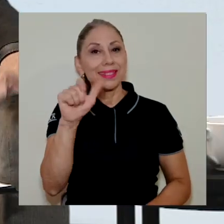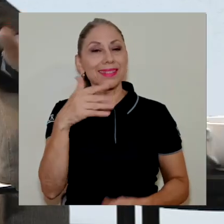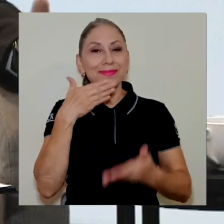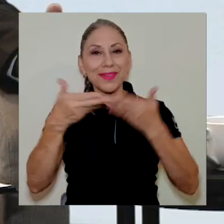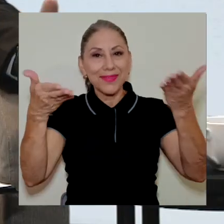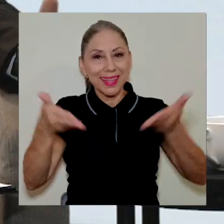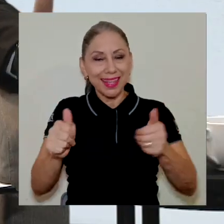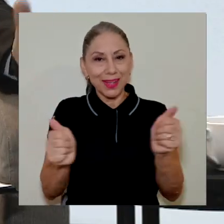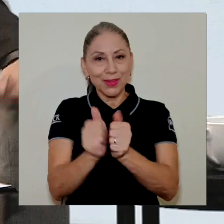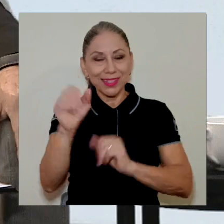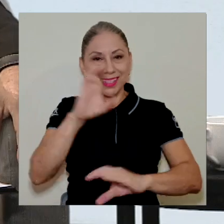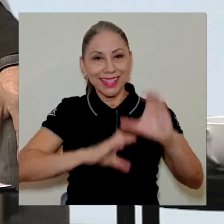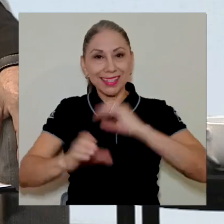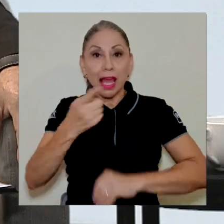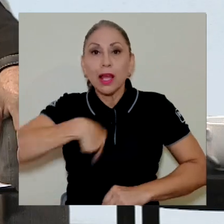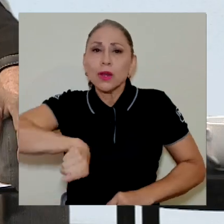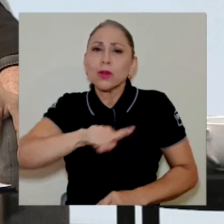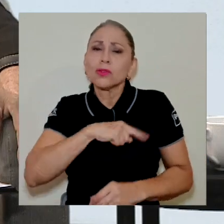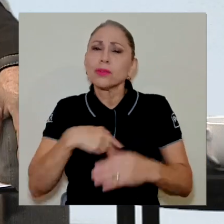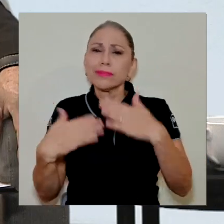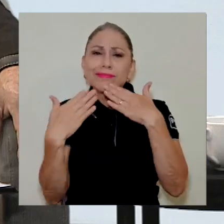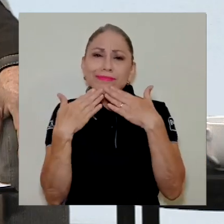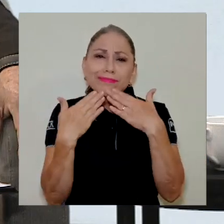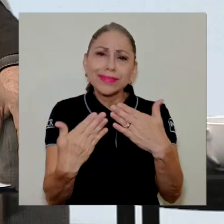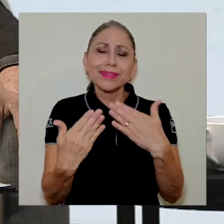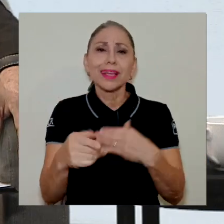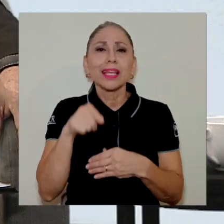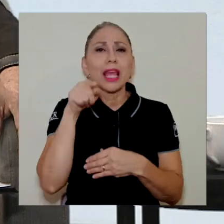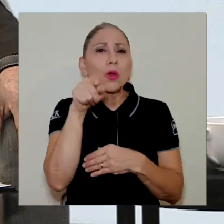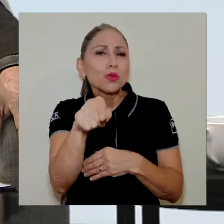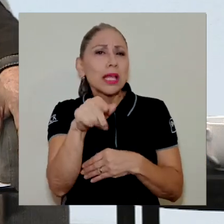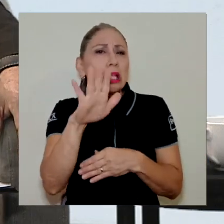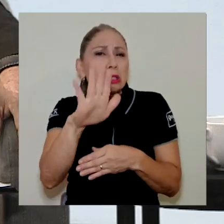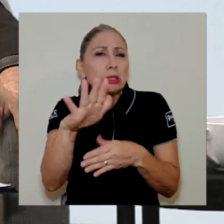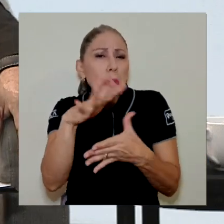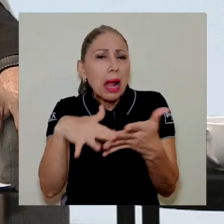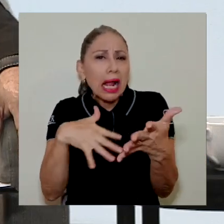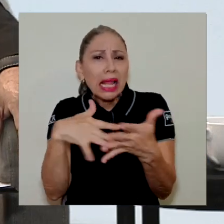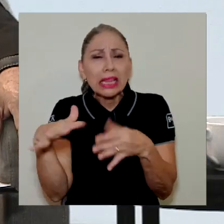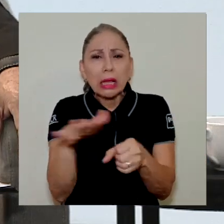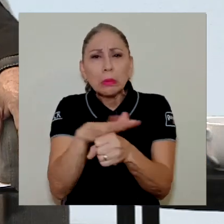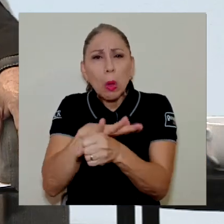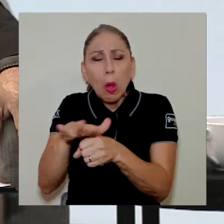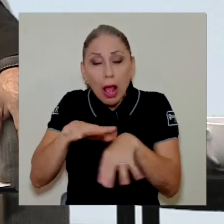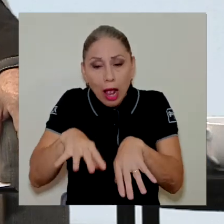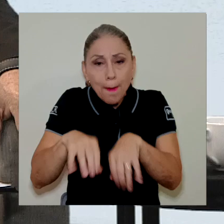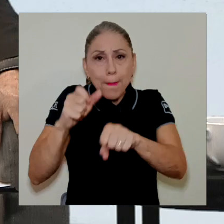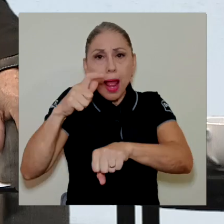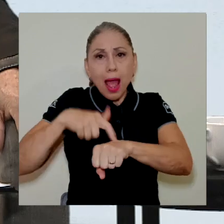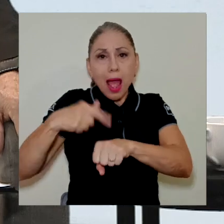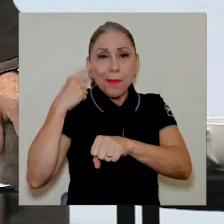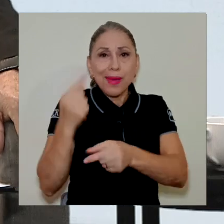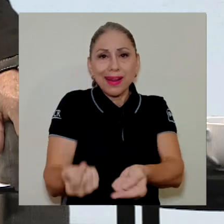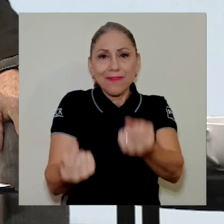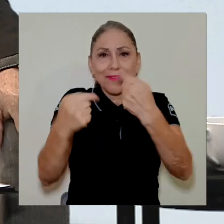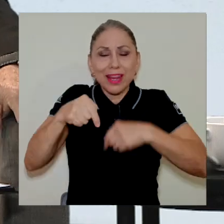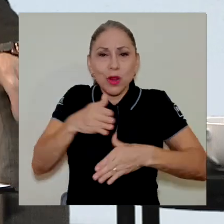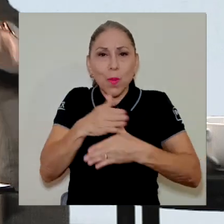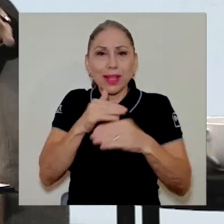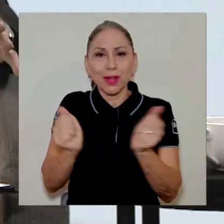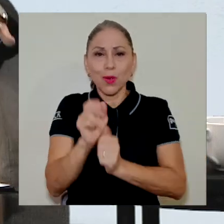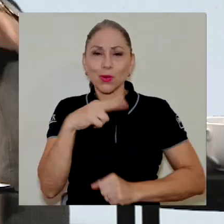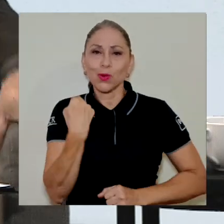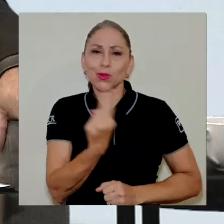Marcela, bienvenida a Conciencia. Nosotros agradecemos mucho que usted sea parte de su agenda comprometida para compartir con